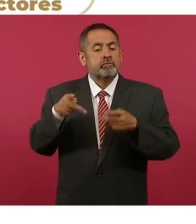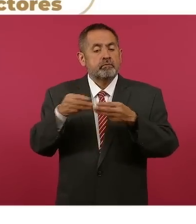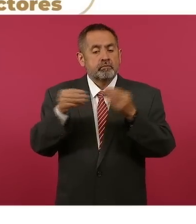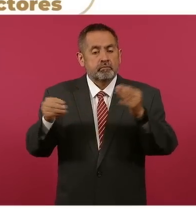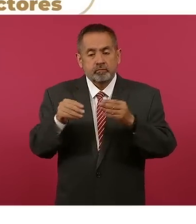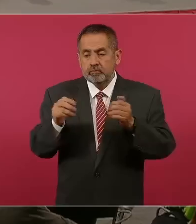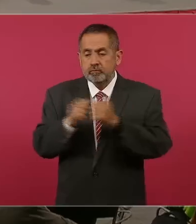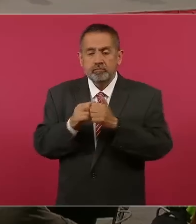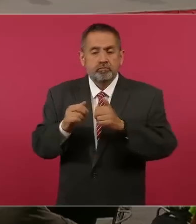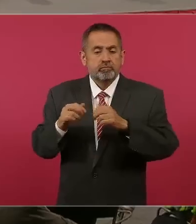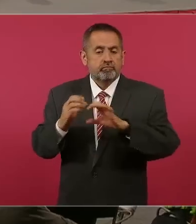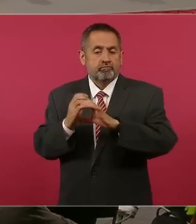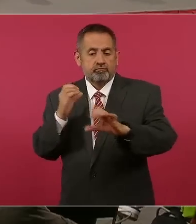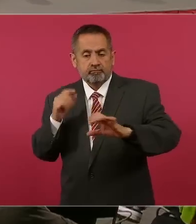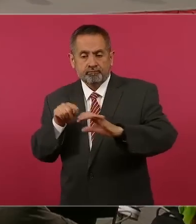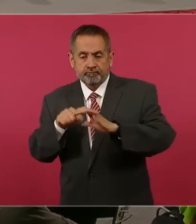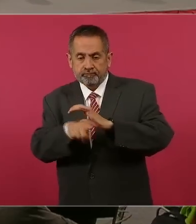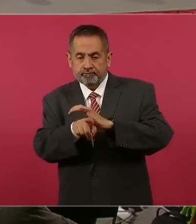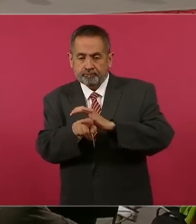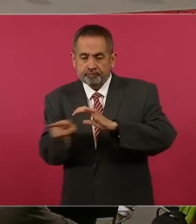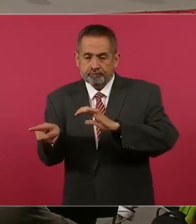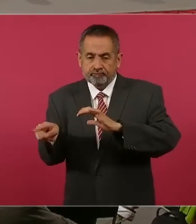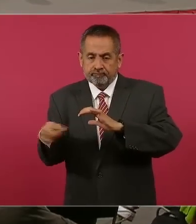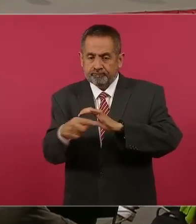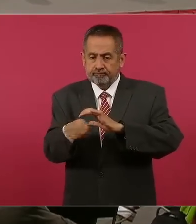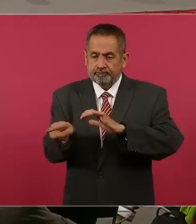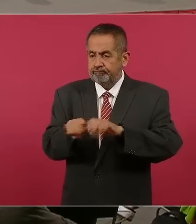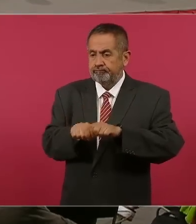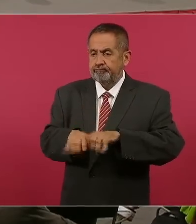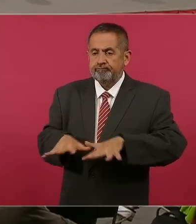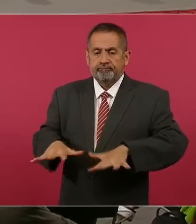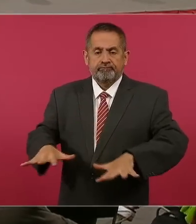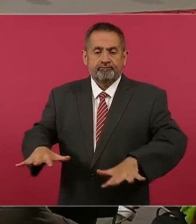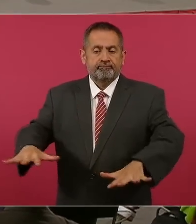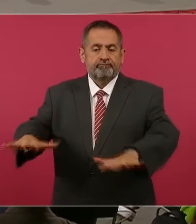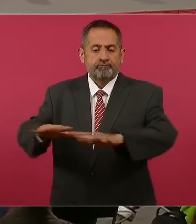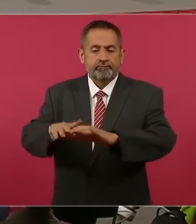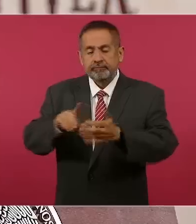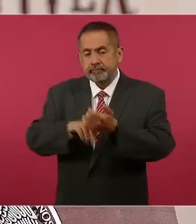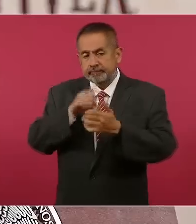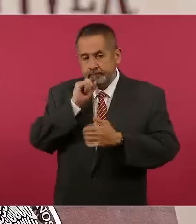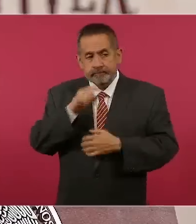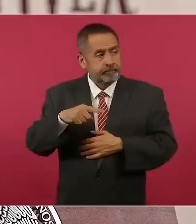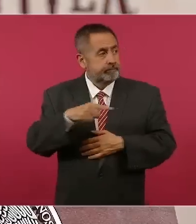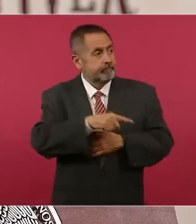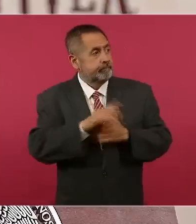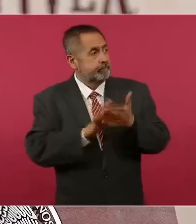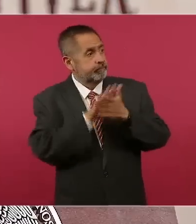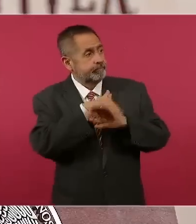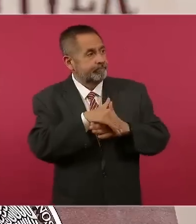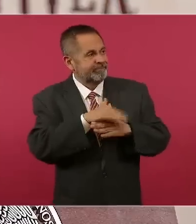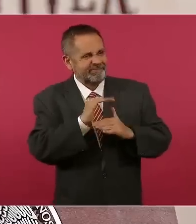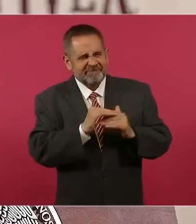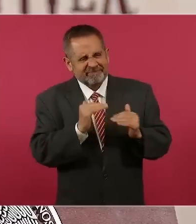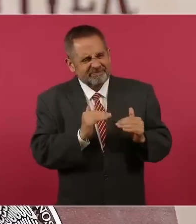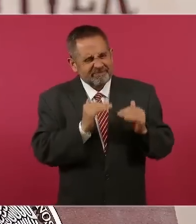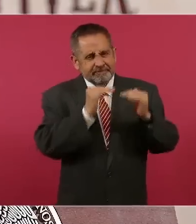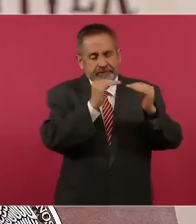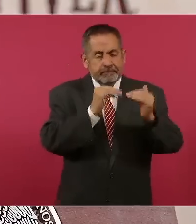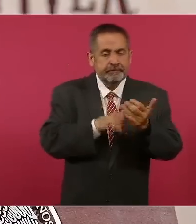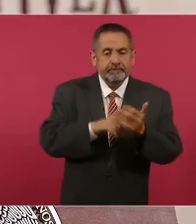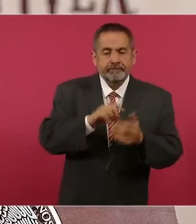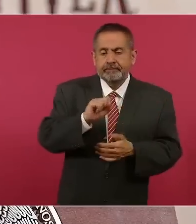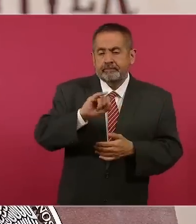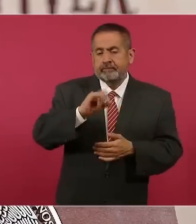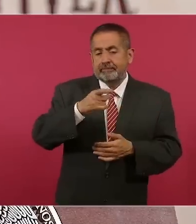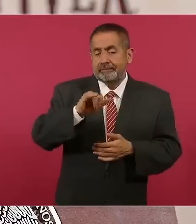red entubada para la zona de riego y se trabaja en la sobrelevación de la presa derivadora Siqueiros. Al día de hoy se